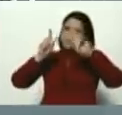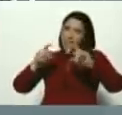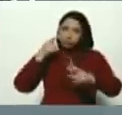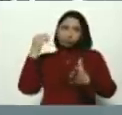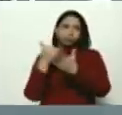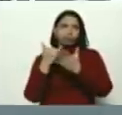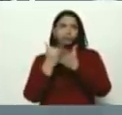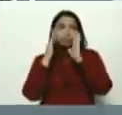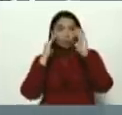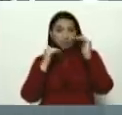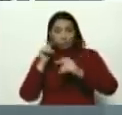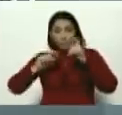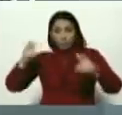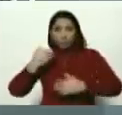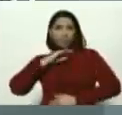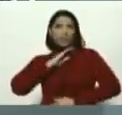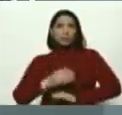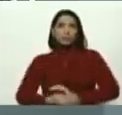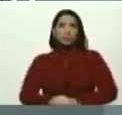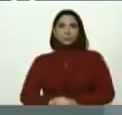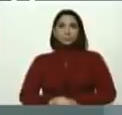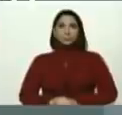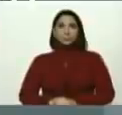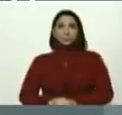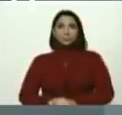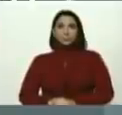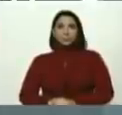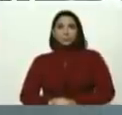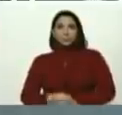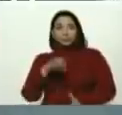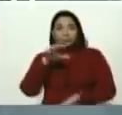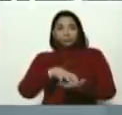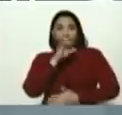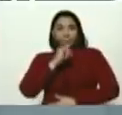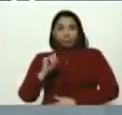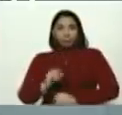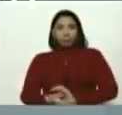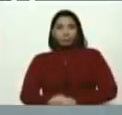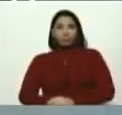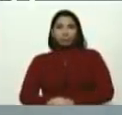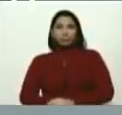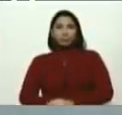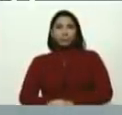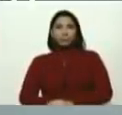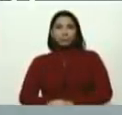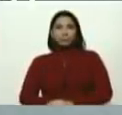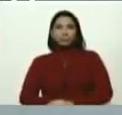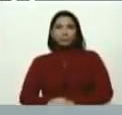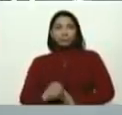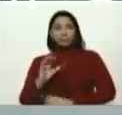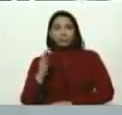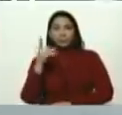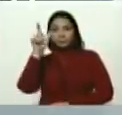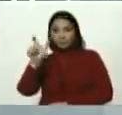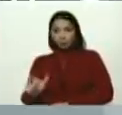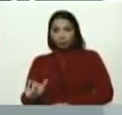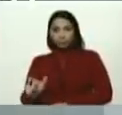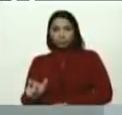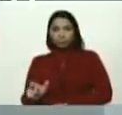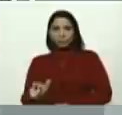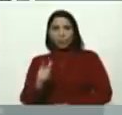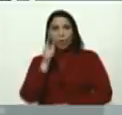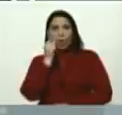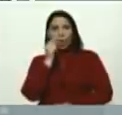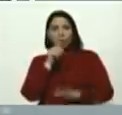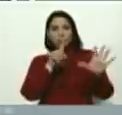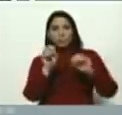para la atención de los pacientes que se encuentran activos en el estado Zulia. El quinto caso, presidente, es un hombre